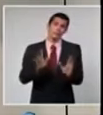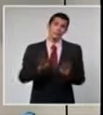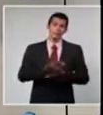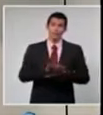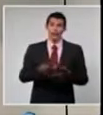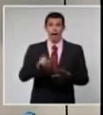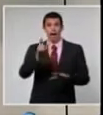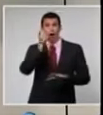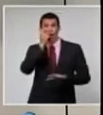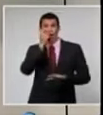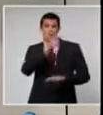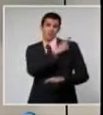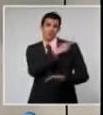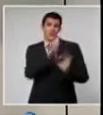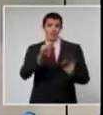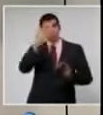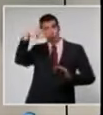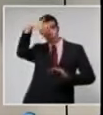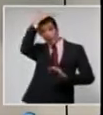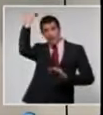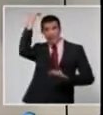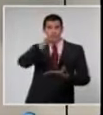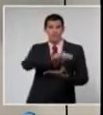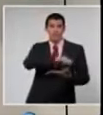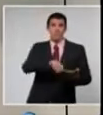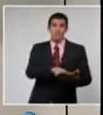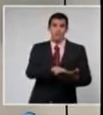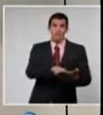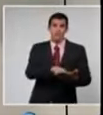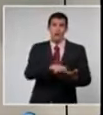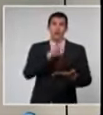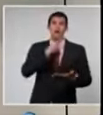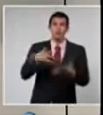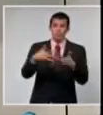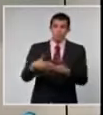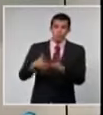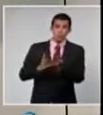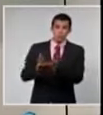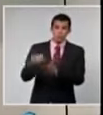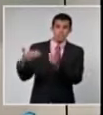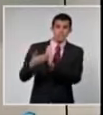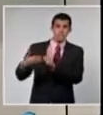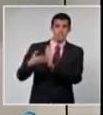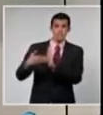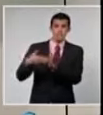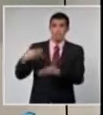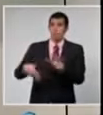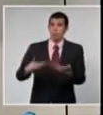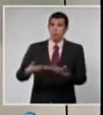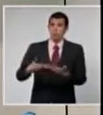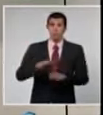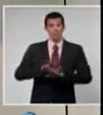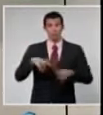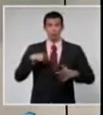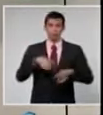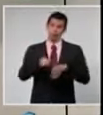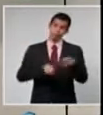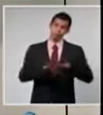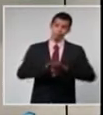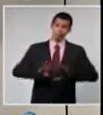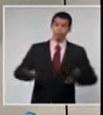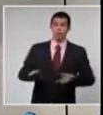europeos firmantes, es decir, Francia, Reino Unido y Alemania, prometieron a Irán que mantendrían su parte a pesar de la salida de Estados